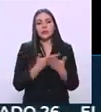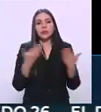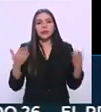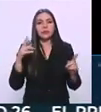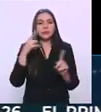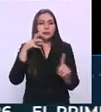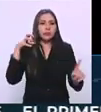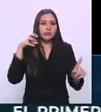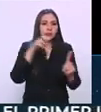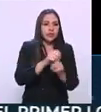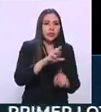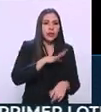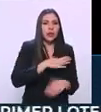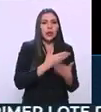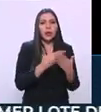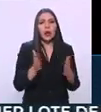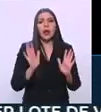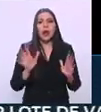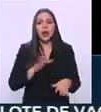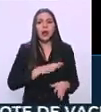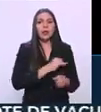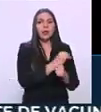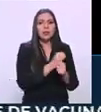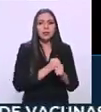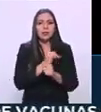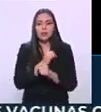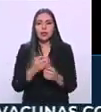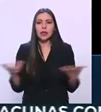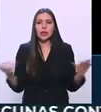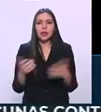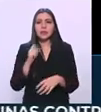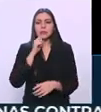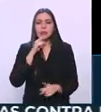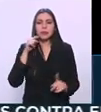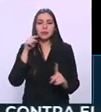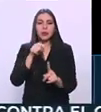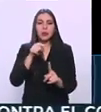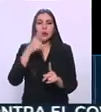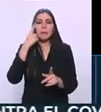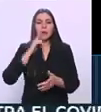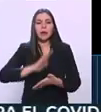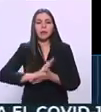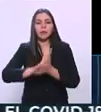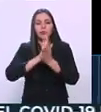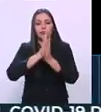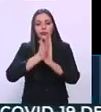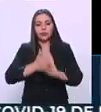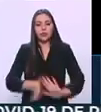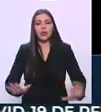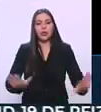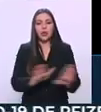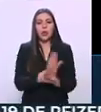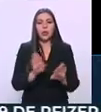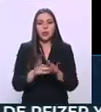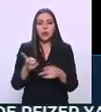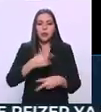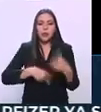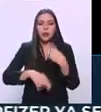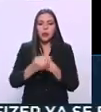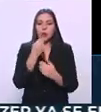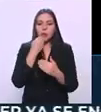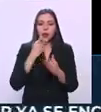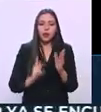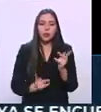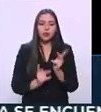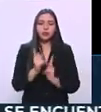también investigaciones que ya hemos empezado a hacer que tienen que ver con esta transición a una producción de alimentos pues